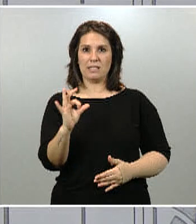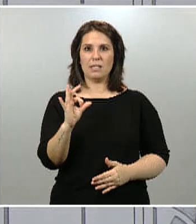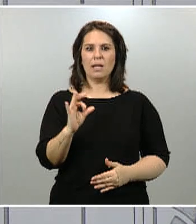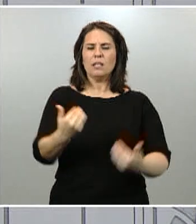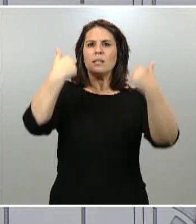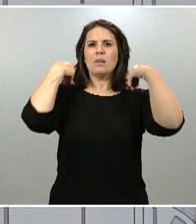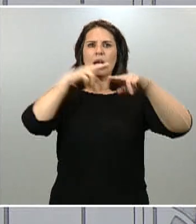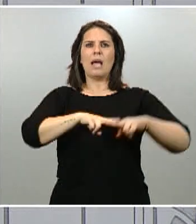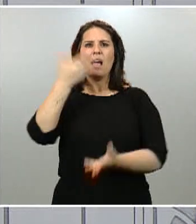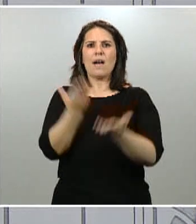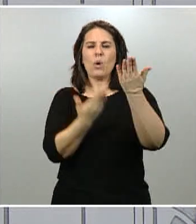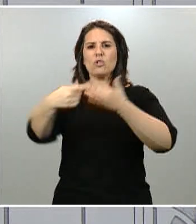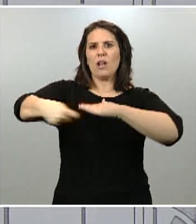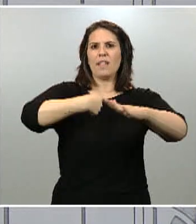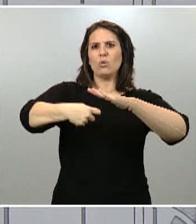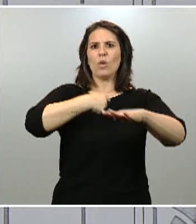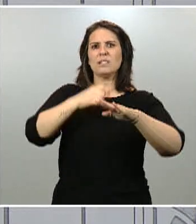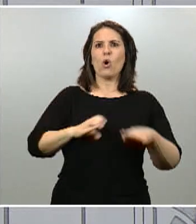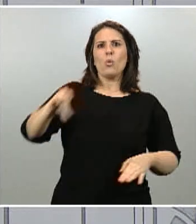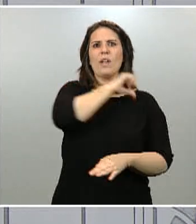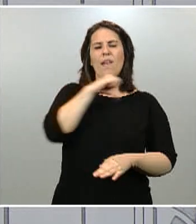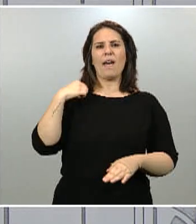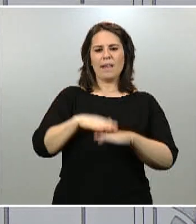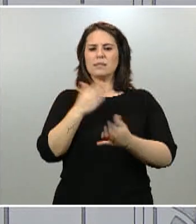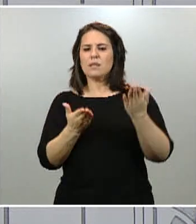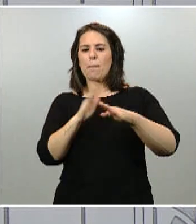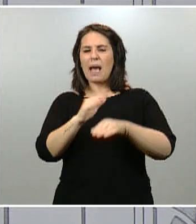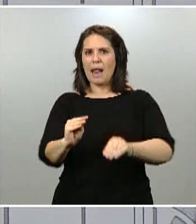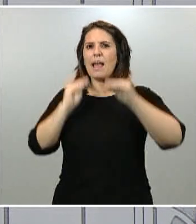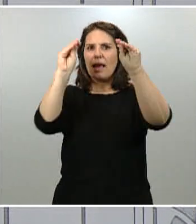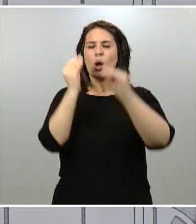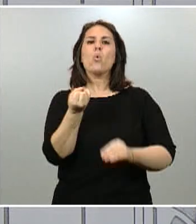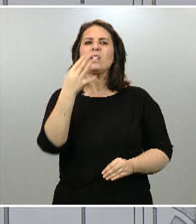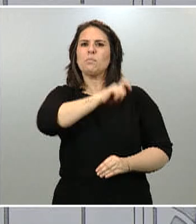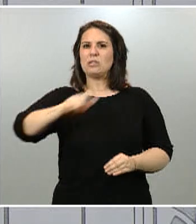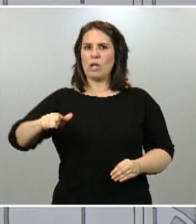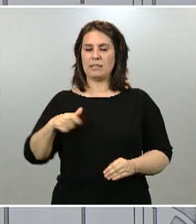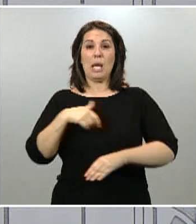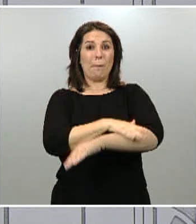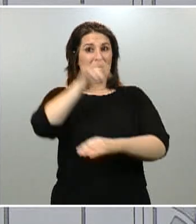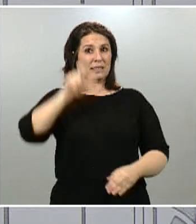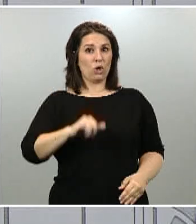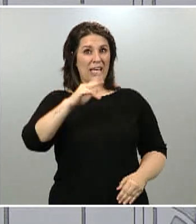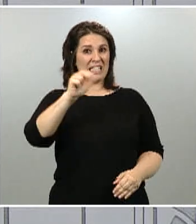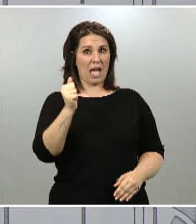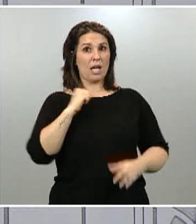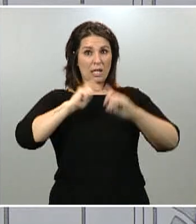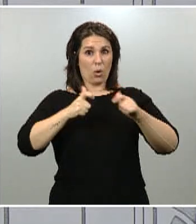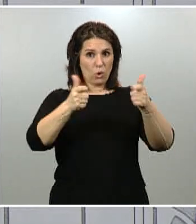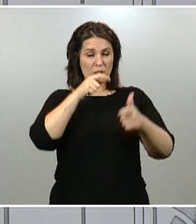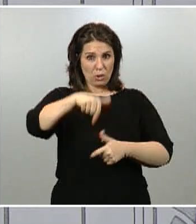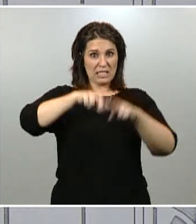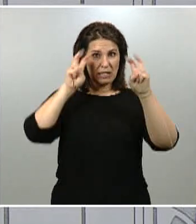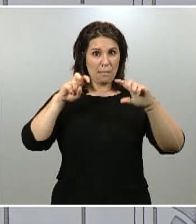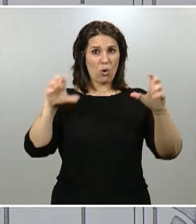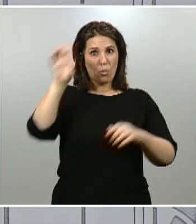solicitudes de las comunidades para pasar a la siguiente fase? ¿Cuántos son? ¿El ministro Illa va a mantener reuniones por este tema con las comunidades? ¿Y cuándo